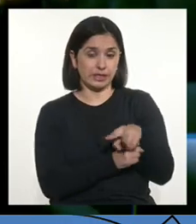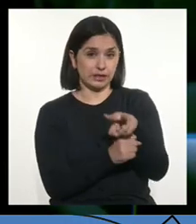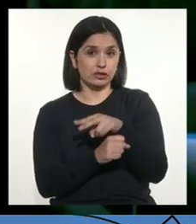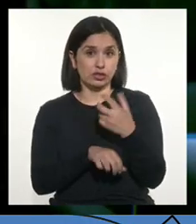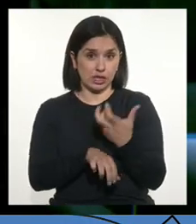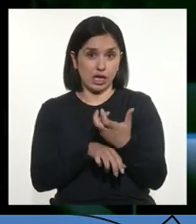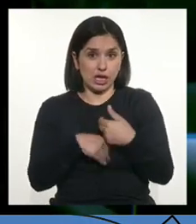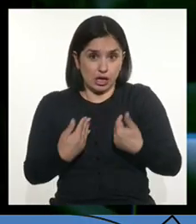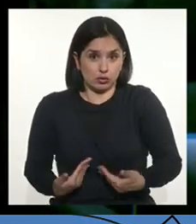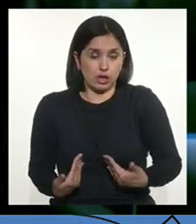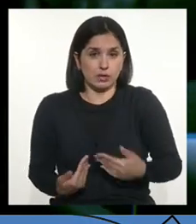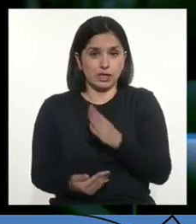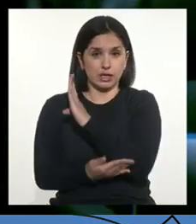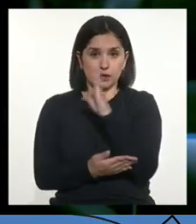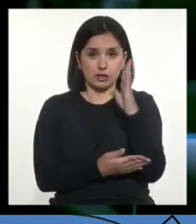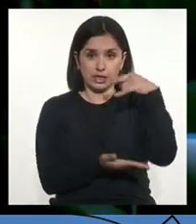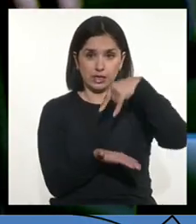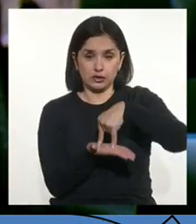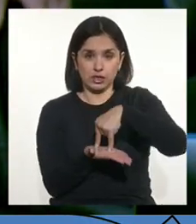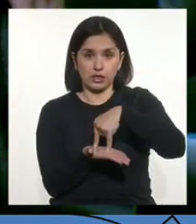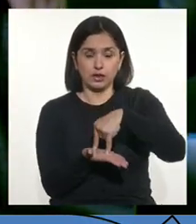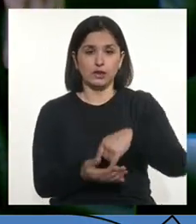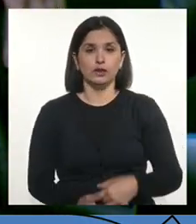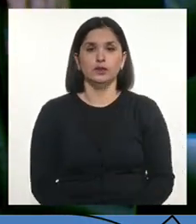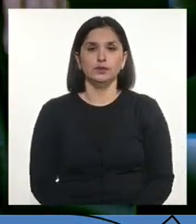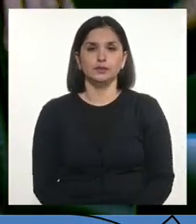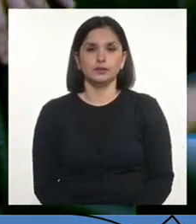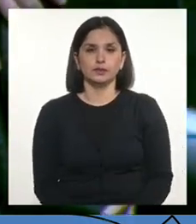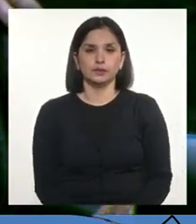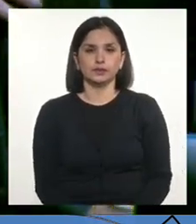la de la biblioteca